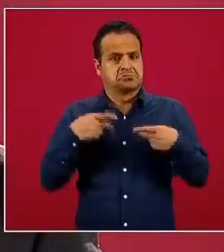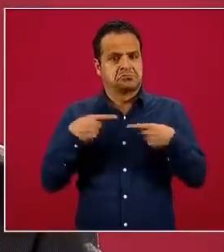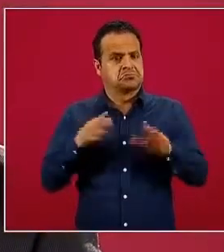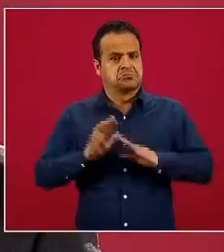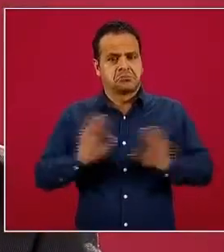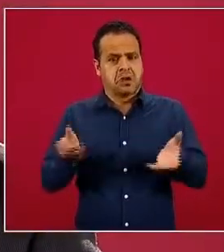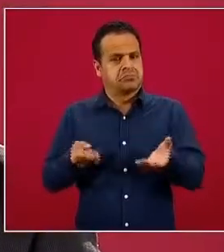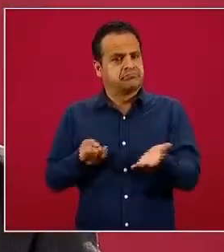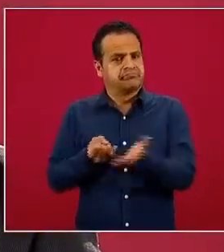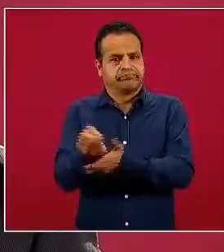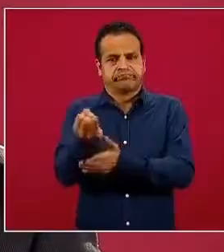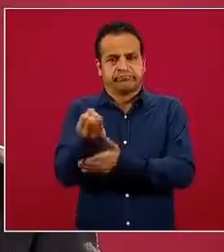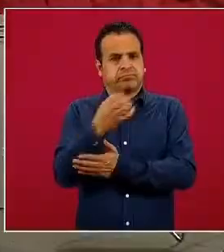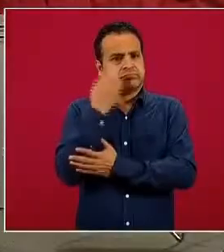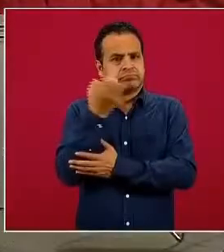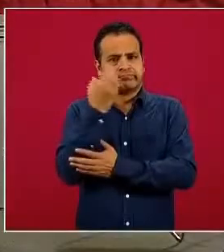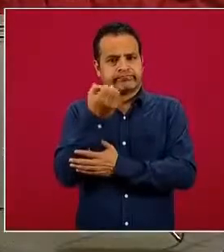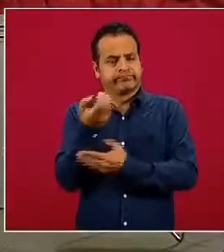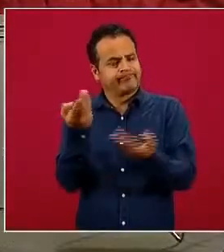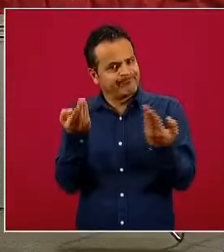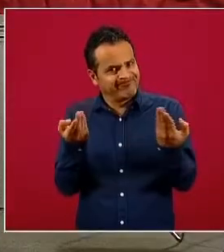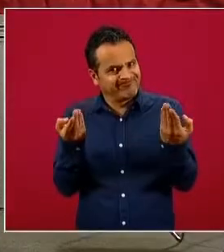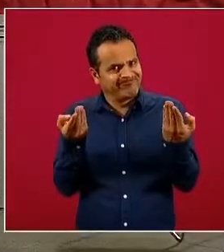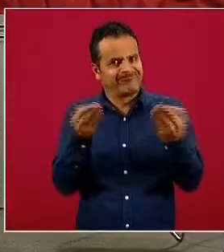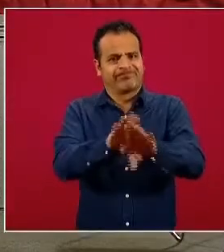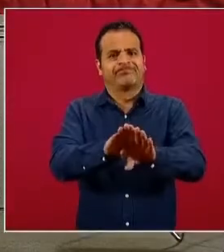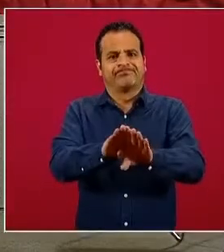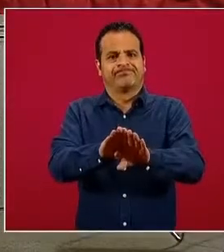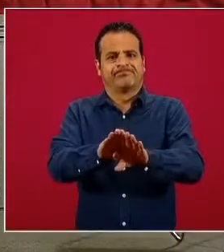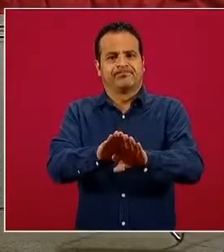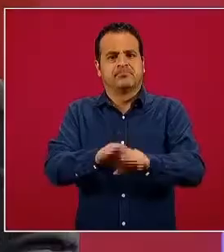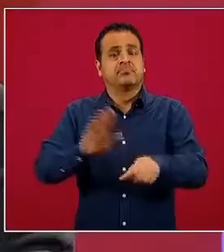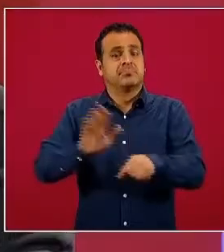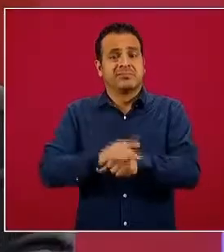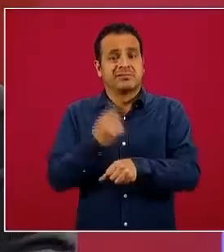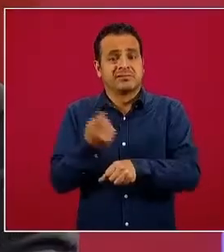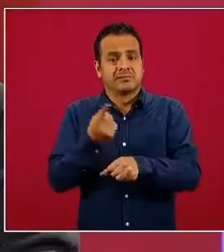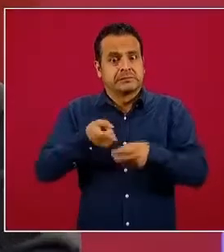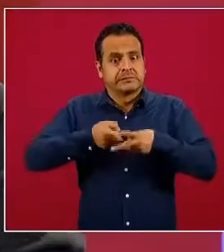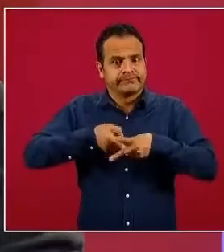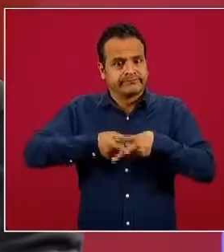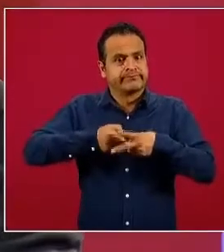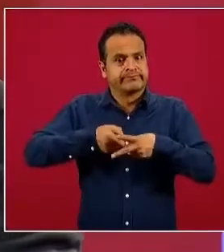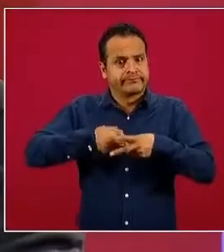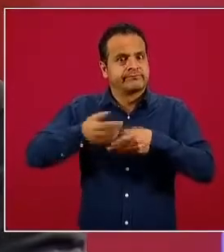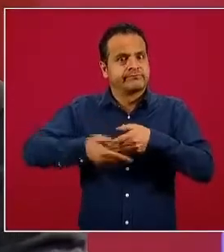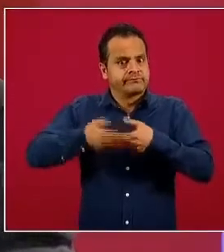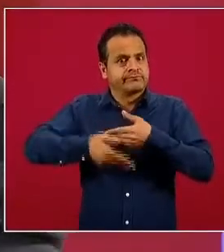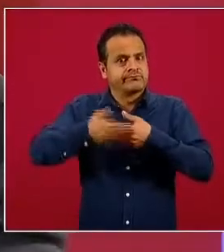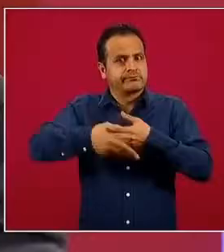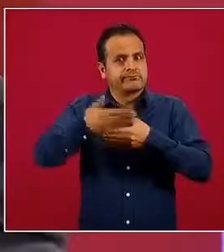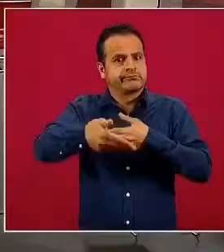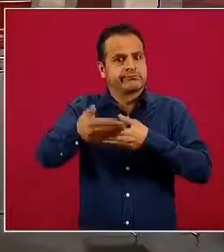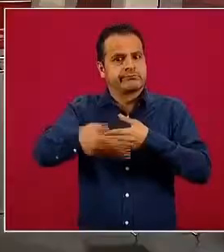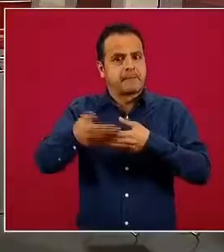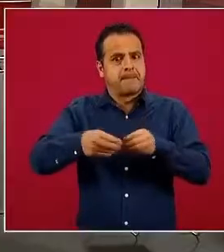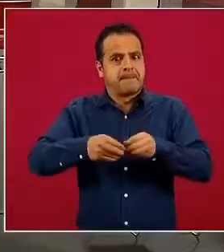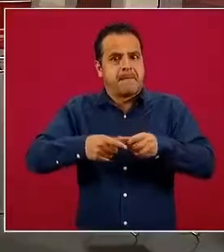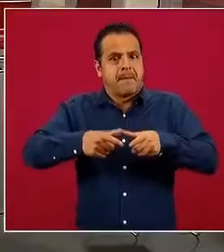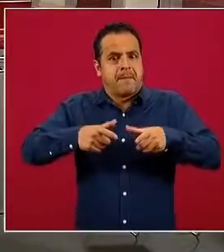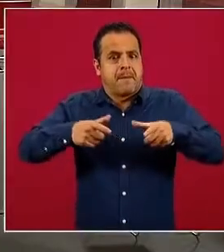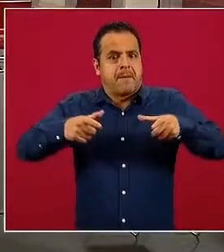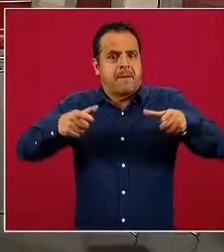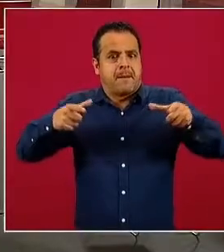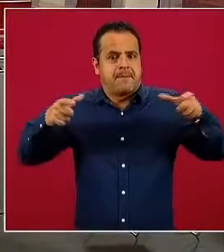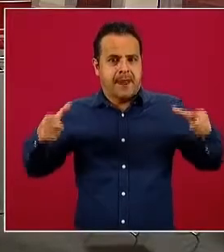y era de gran utilidad para predecir o proyectar la ocurrencia epidémica en el país y en las entidades